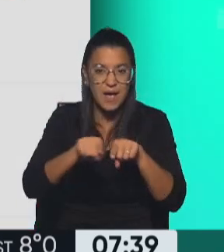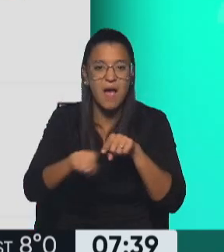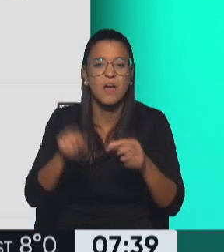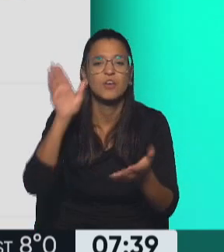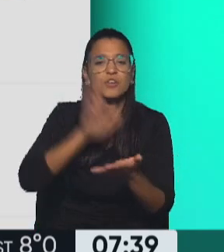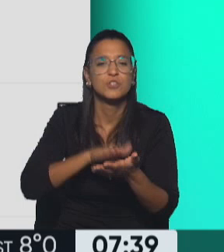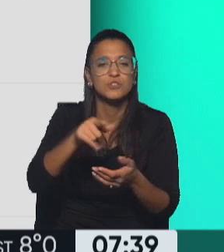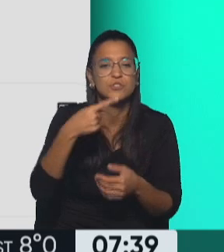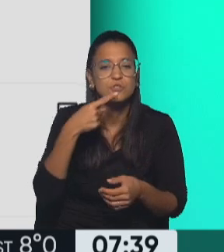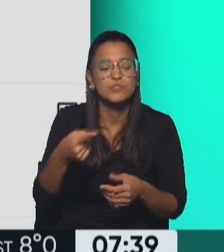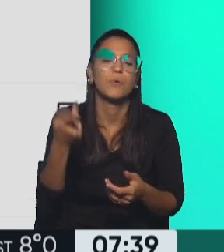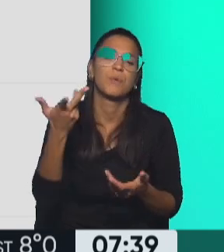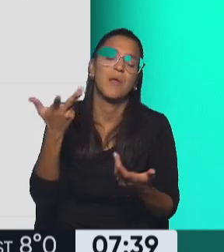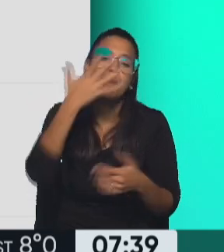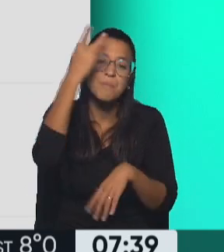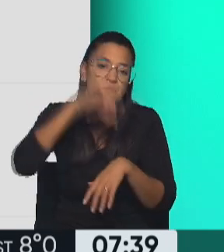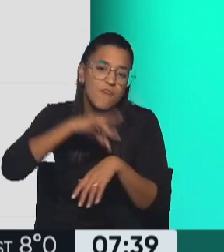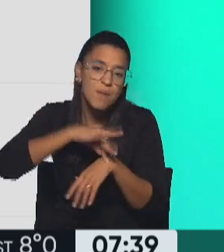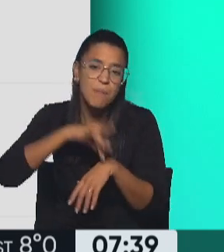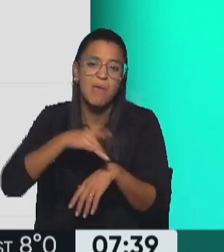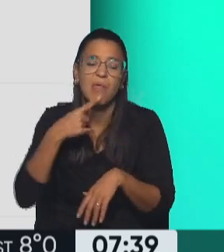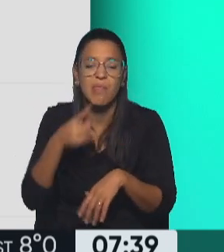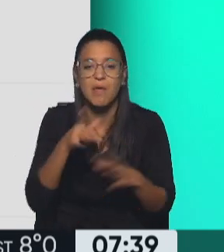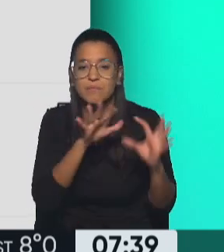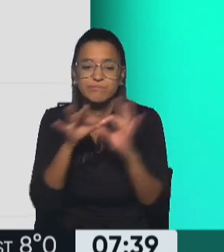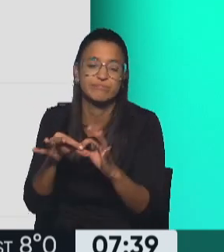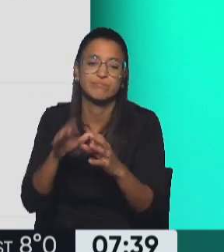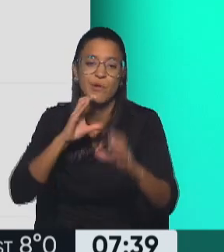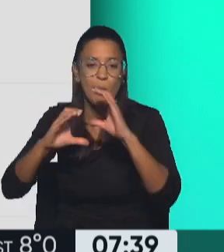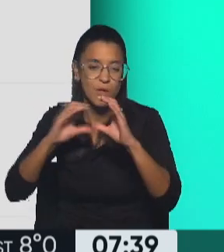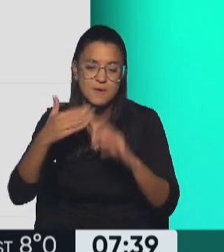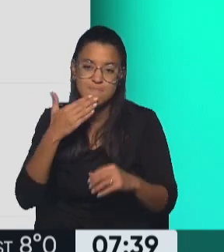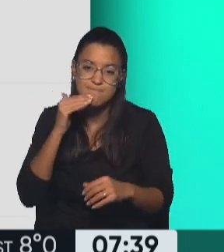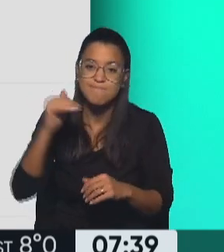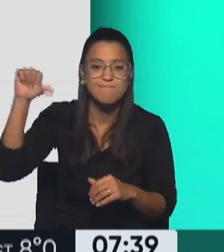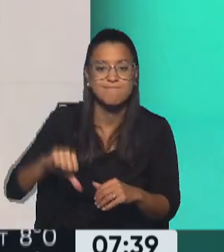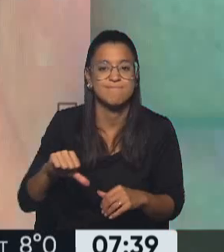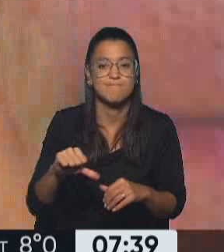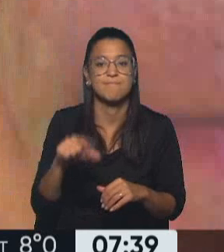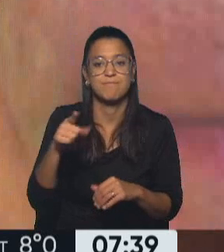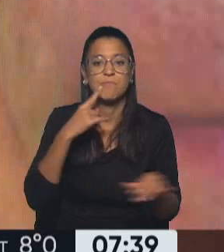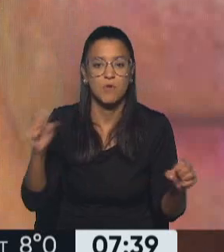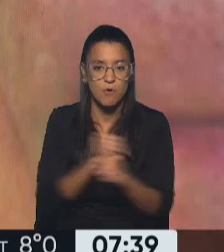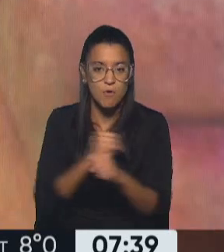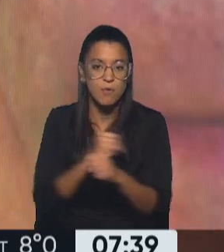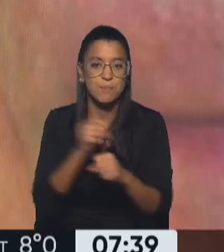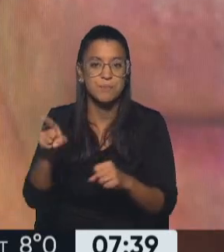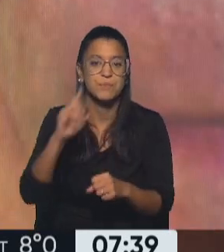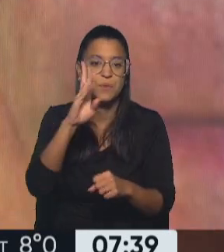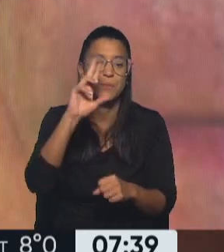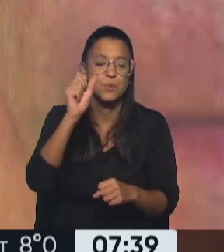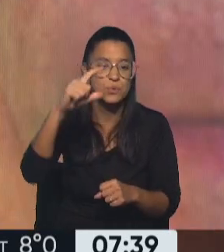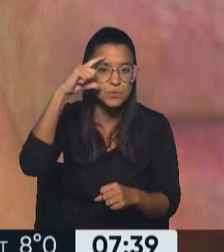propósito justamente de este trastorno, ¿no? Relacionado con la comunicación, que fue confirmado y que tiene de Bruce